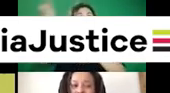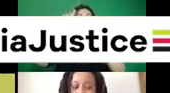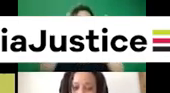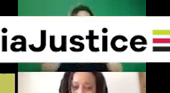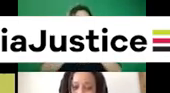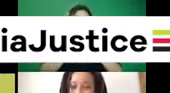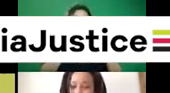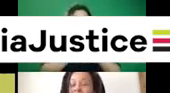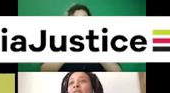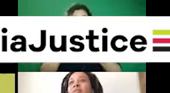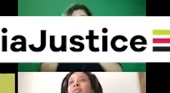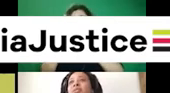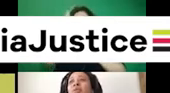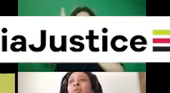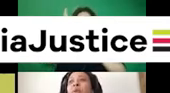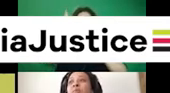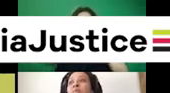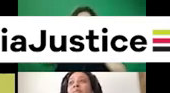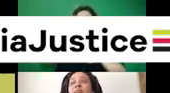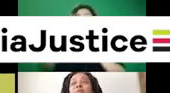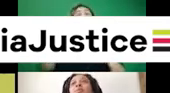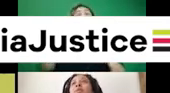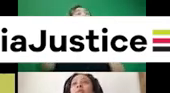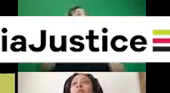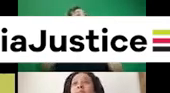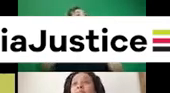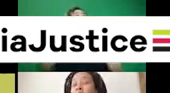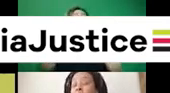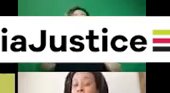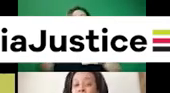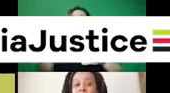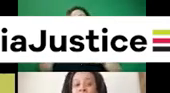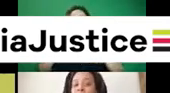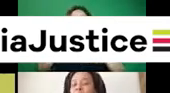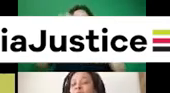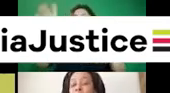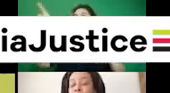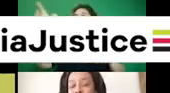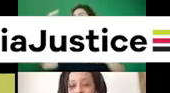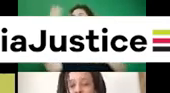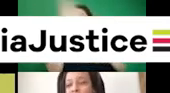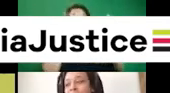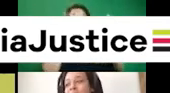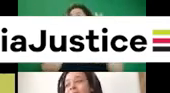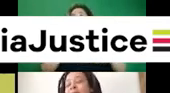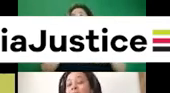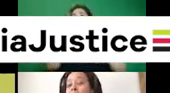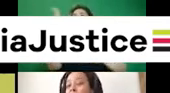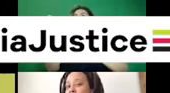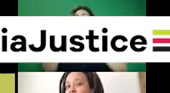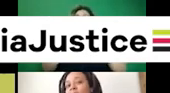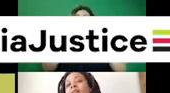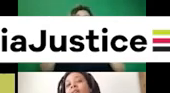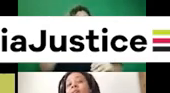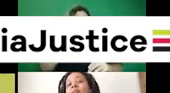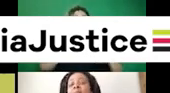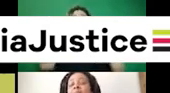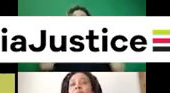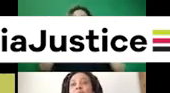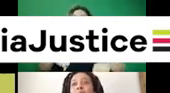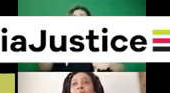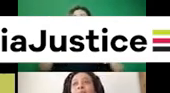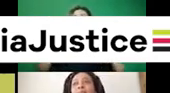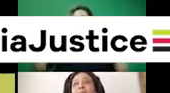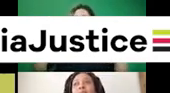difícil de abordar estos temas de una manera respetuosa pero a la vez no queremos que estén difundiendo esta